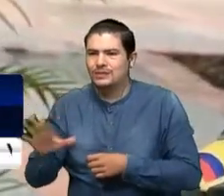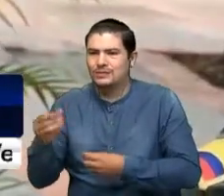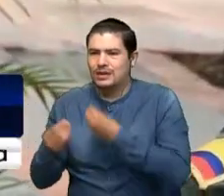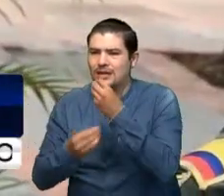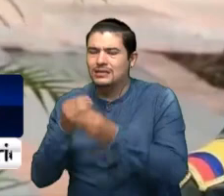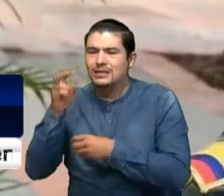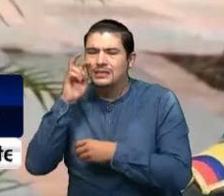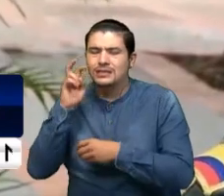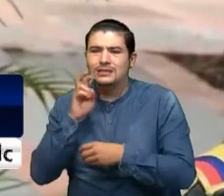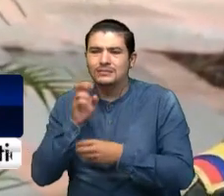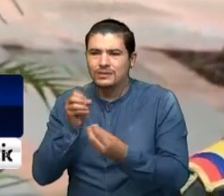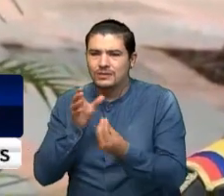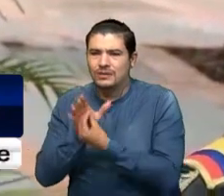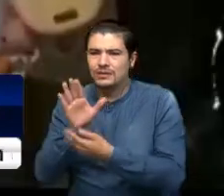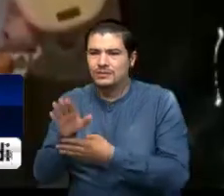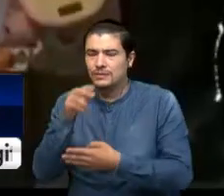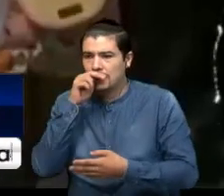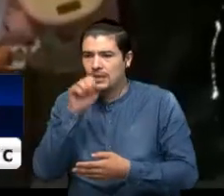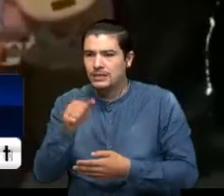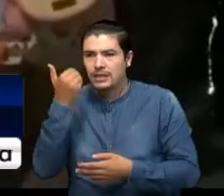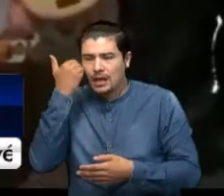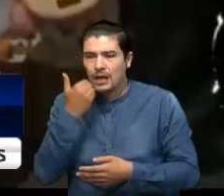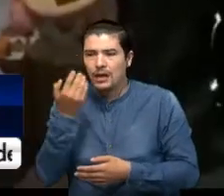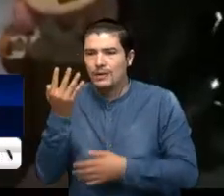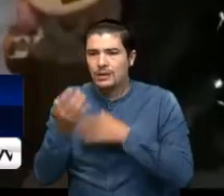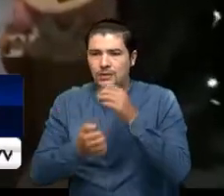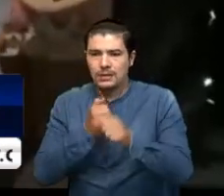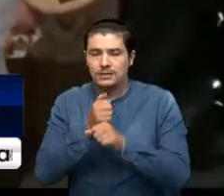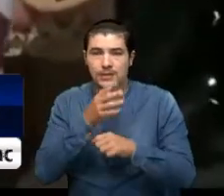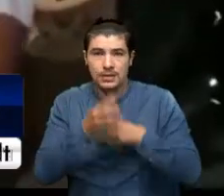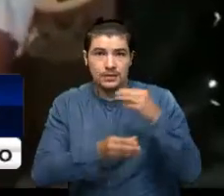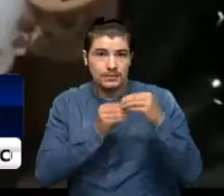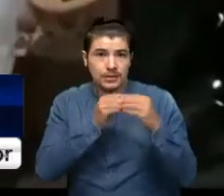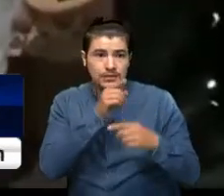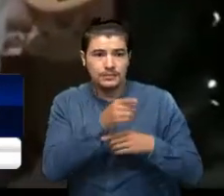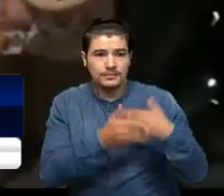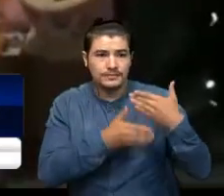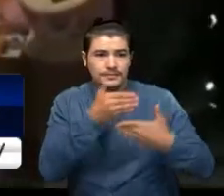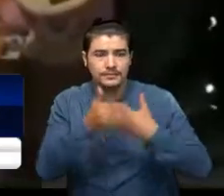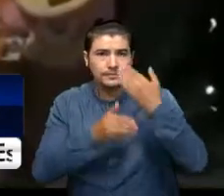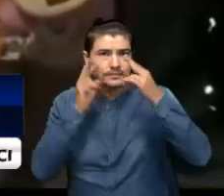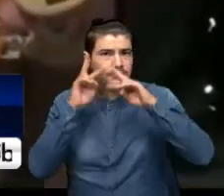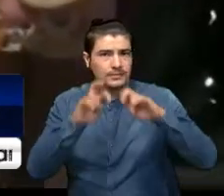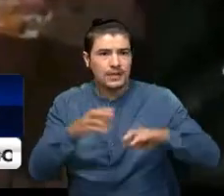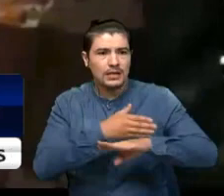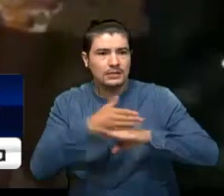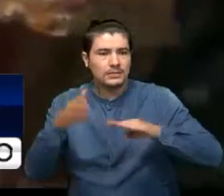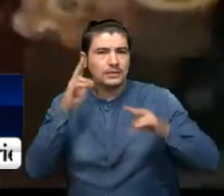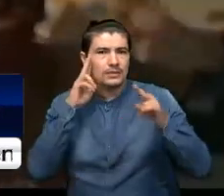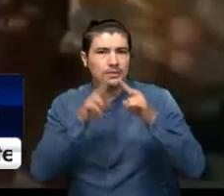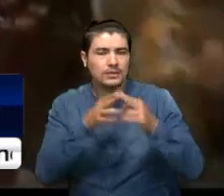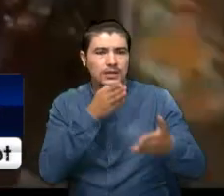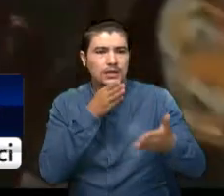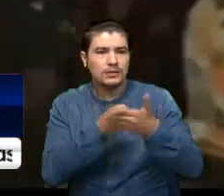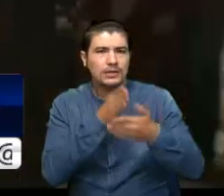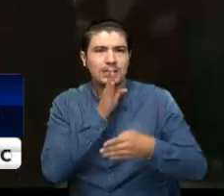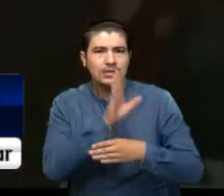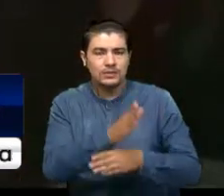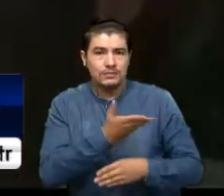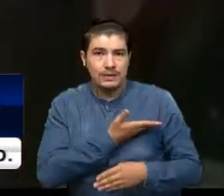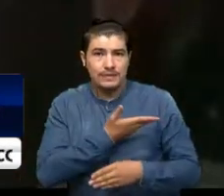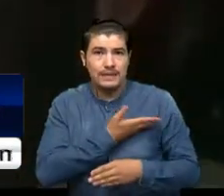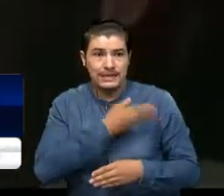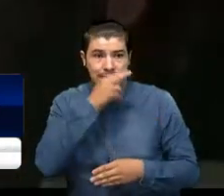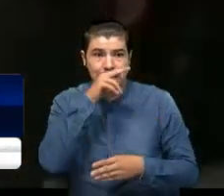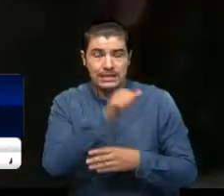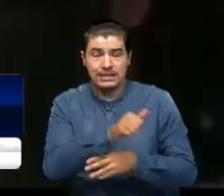sexuales con una menor de 4 años. El proceso de investigación inició luego de conocerse la denuncia por parte de la progenitora de la